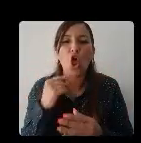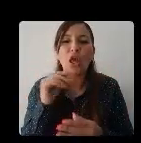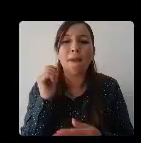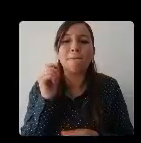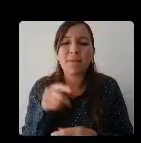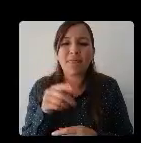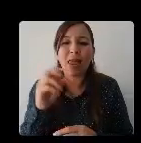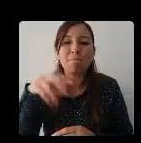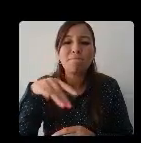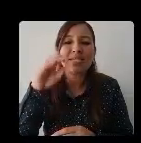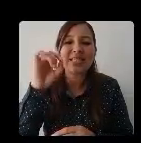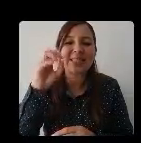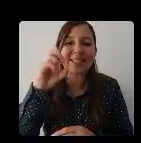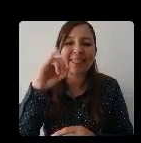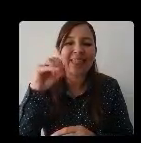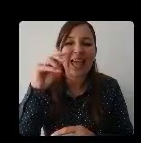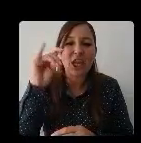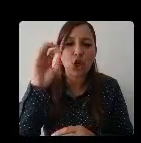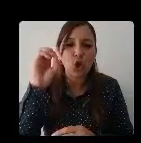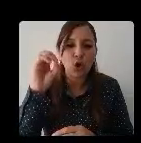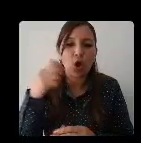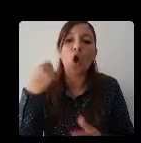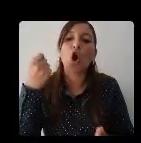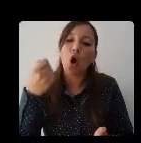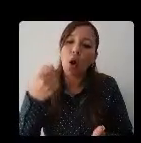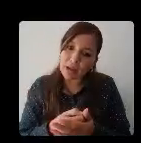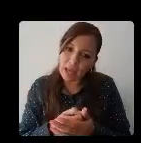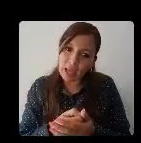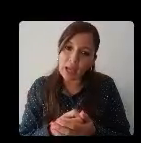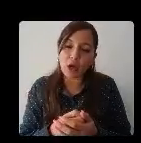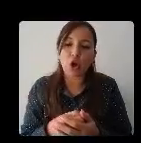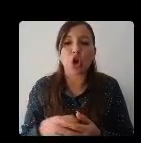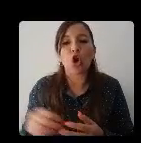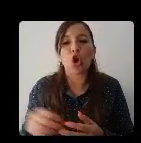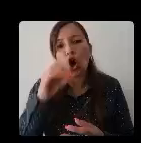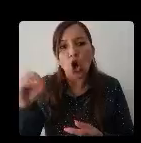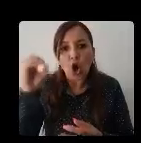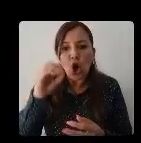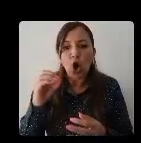o culminar o tener, ¿no? En nuestra casa gracias a Turismo Emprende.